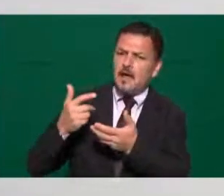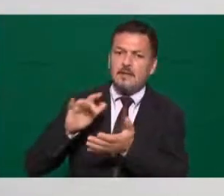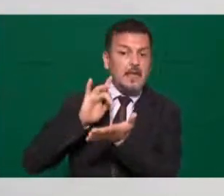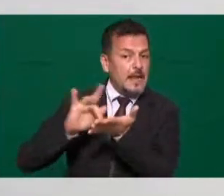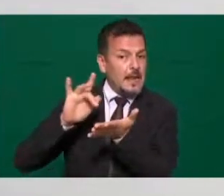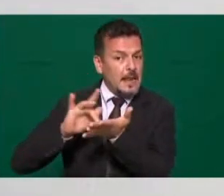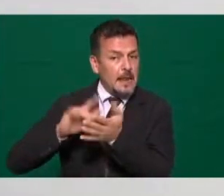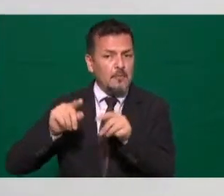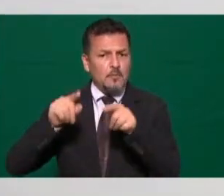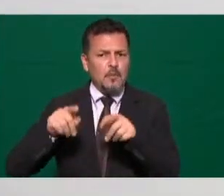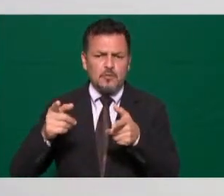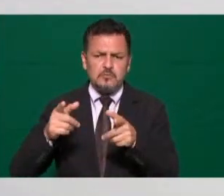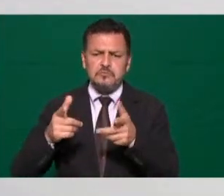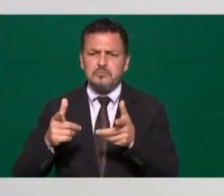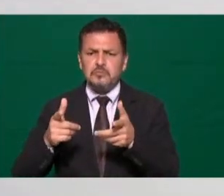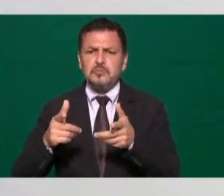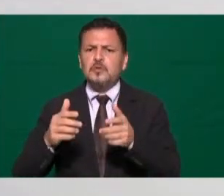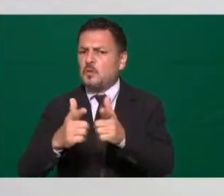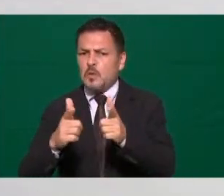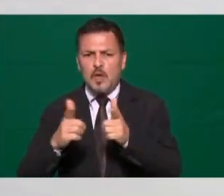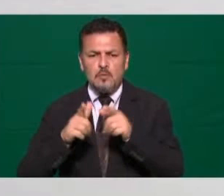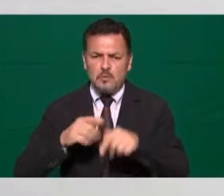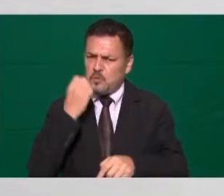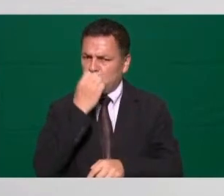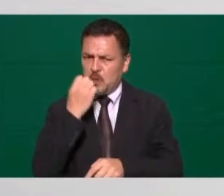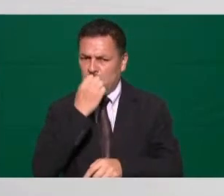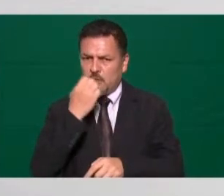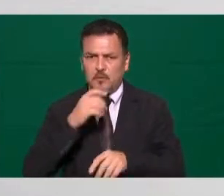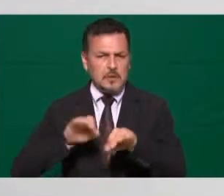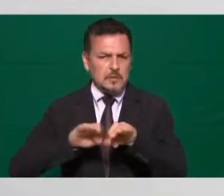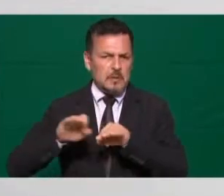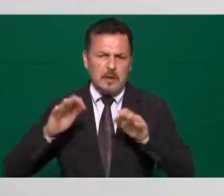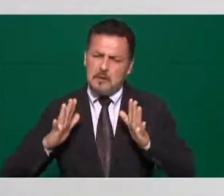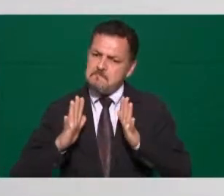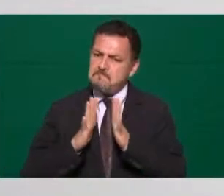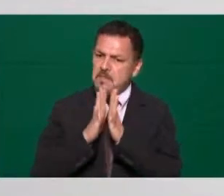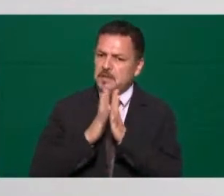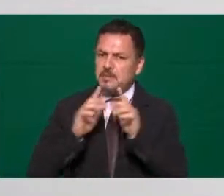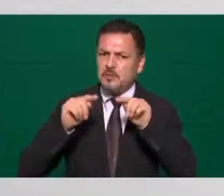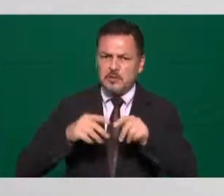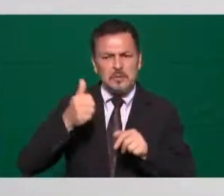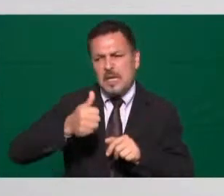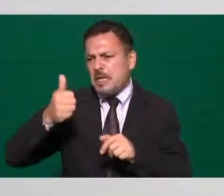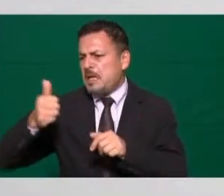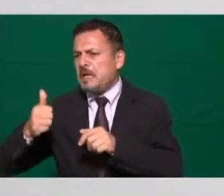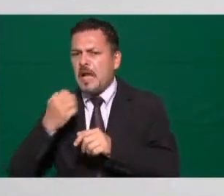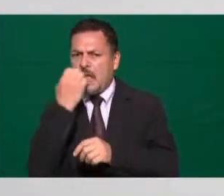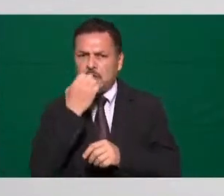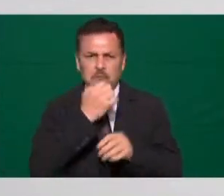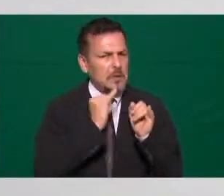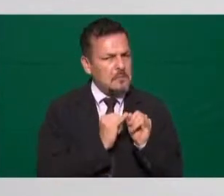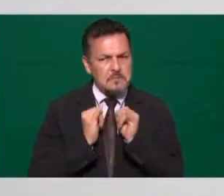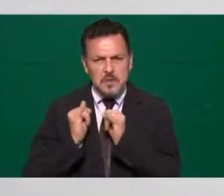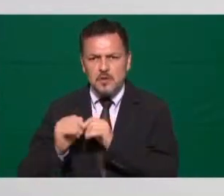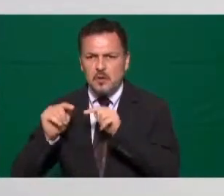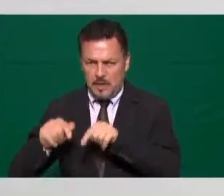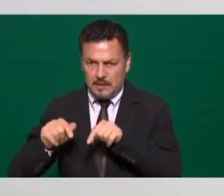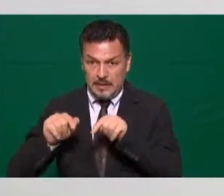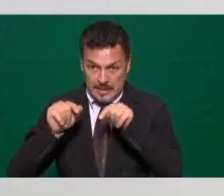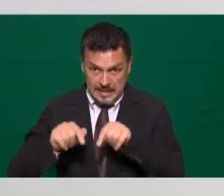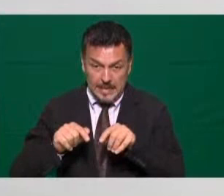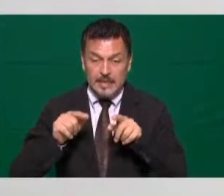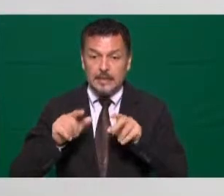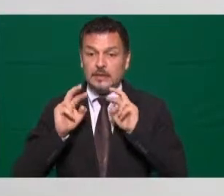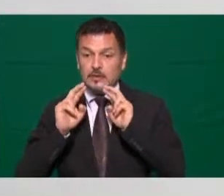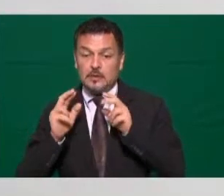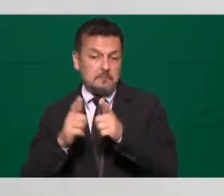a través del Comité Escolar de Administración Participativa electo en cada escuela. Y es este comité quien